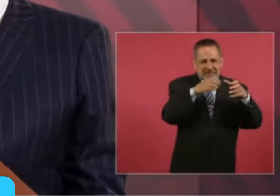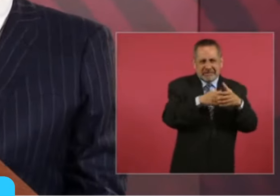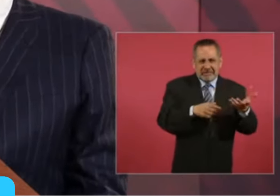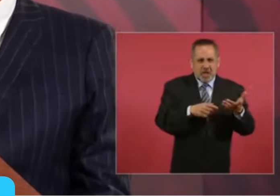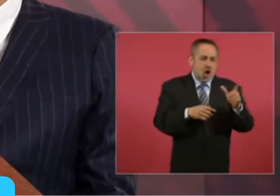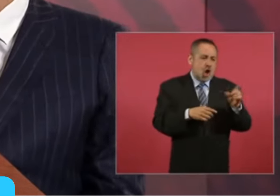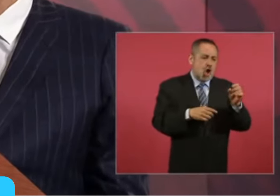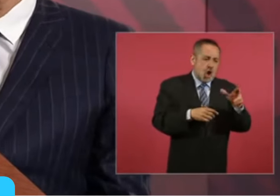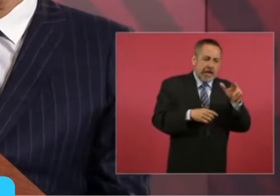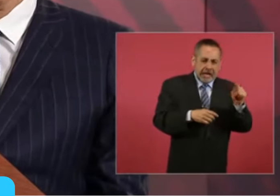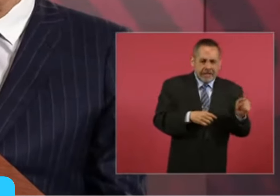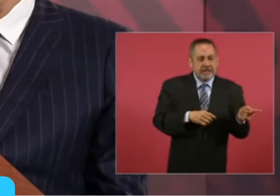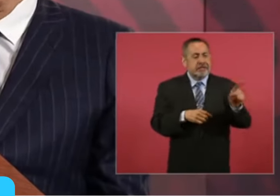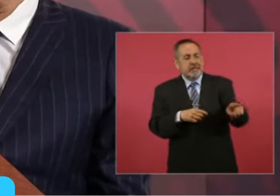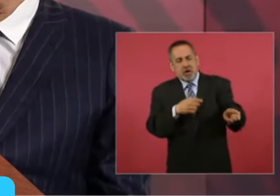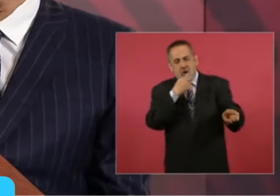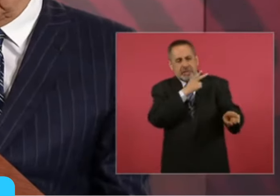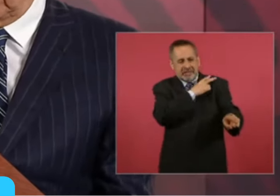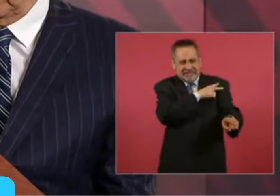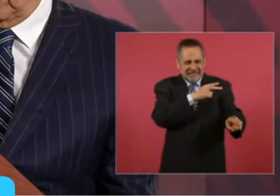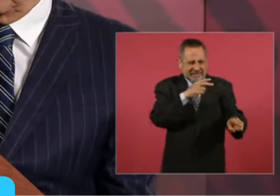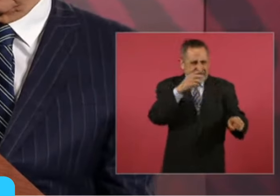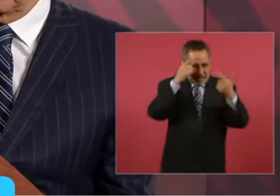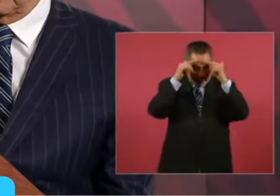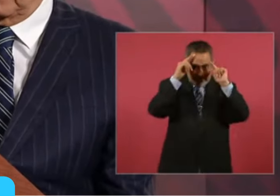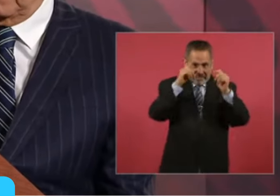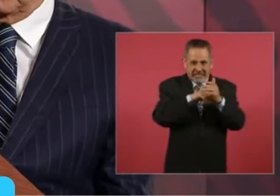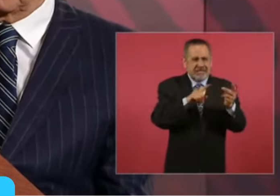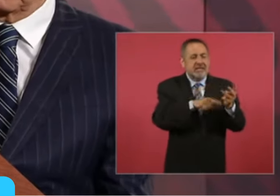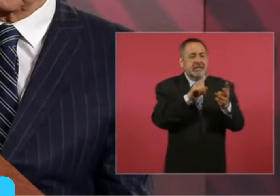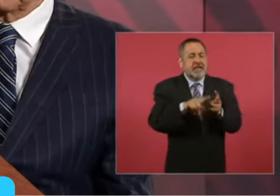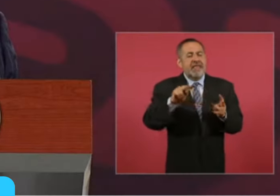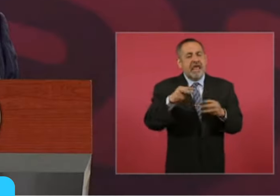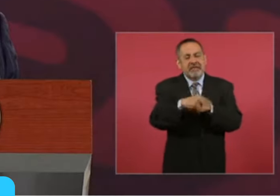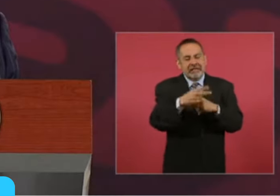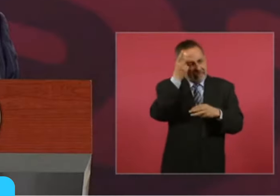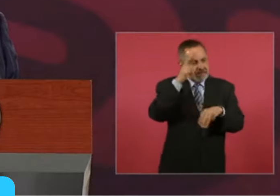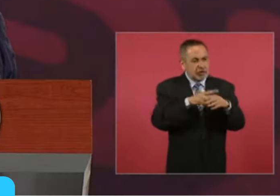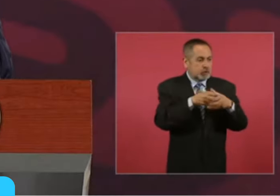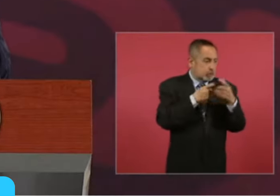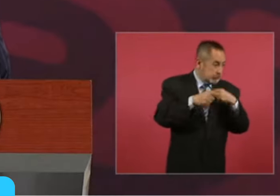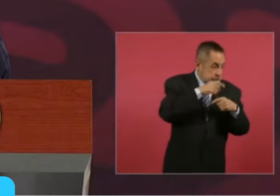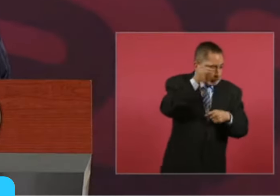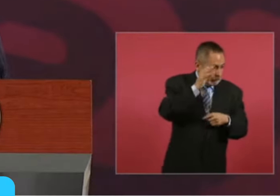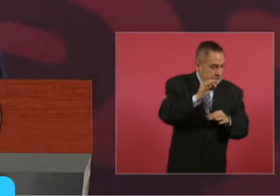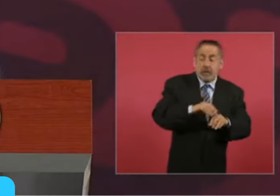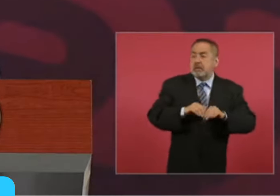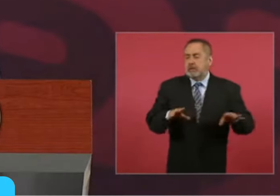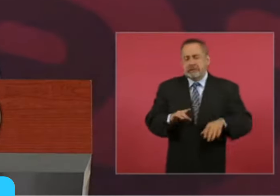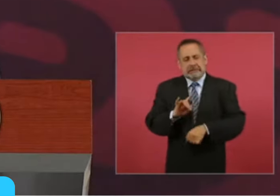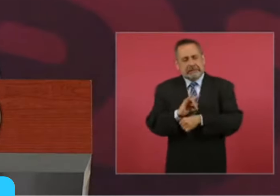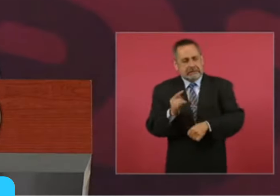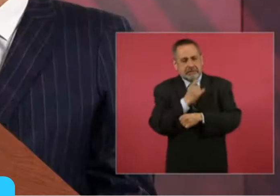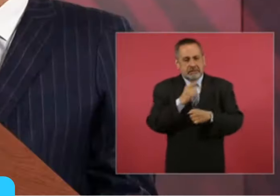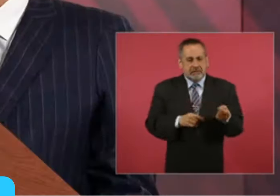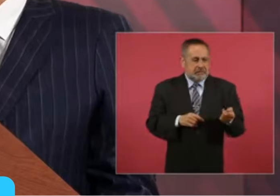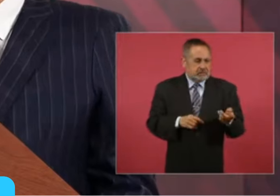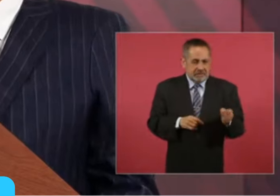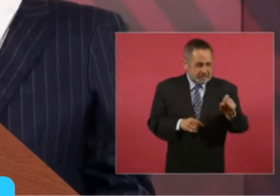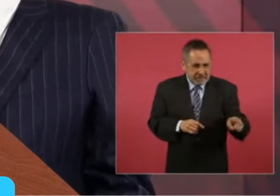Loret de Mola, los directivos seguramente de Televisa y los